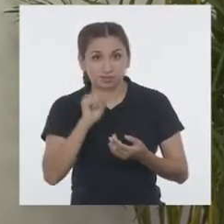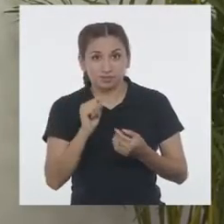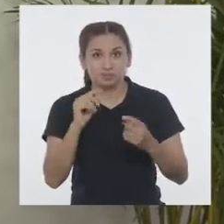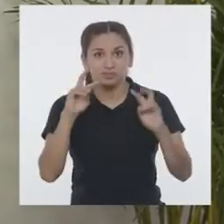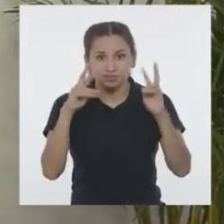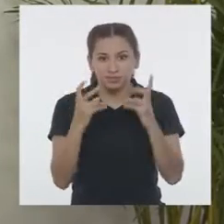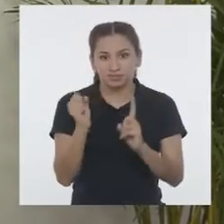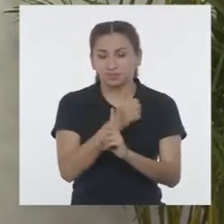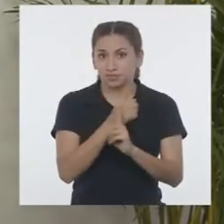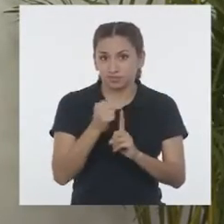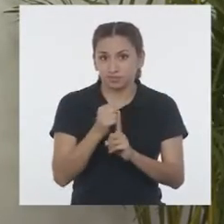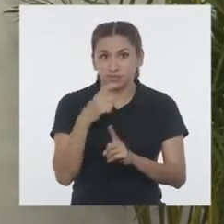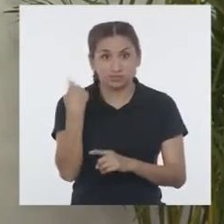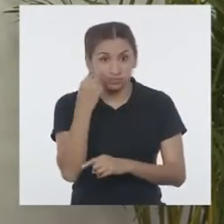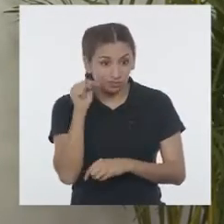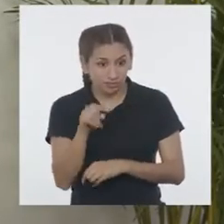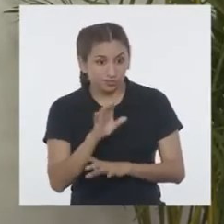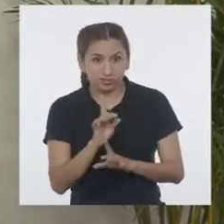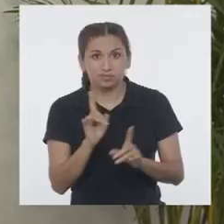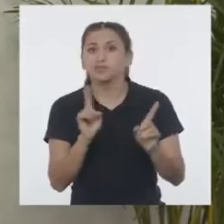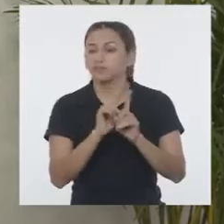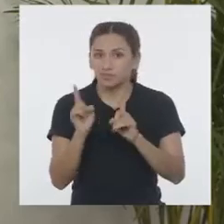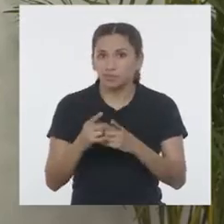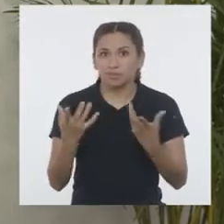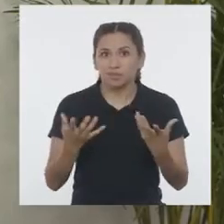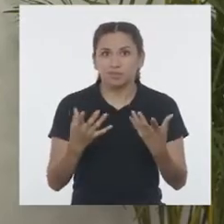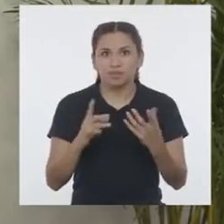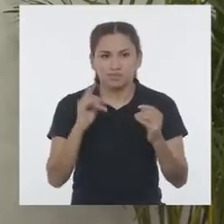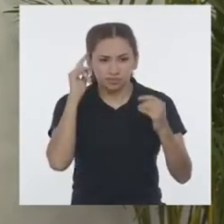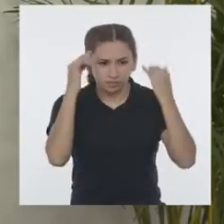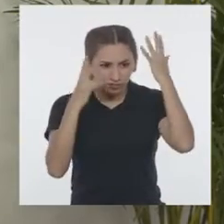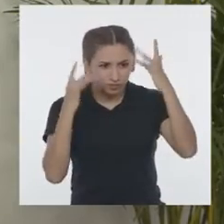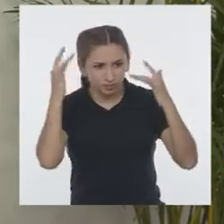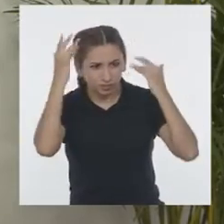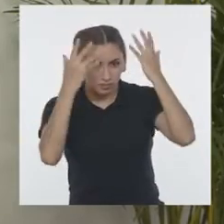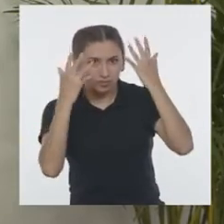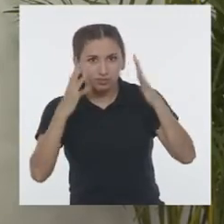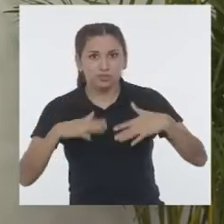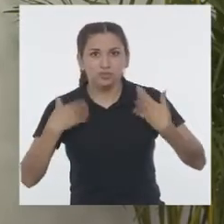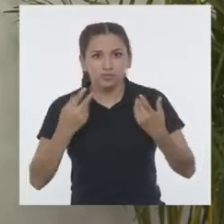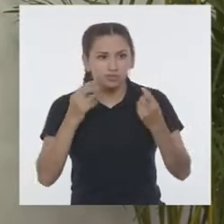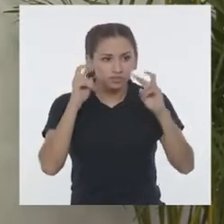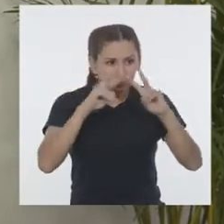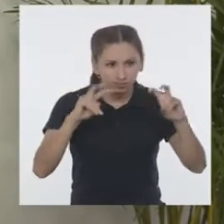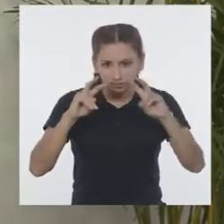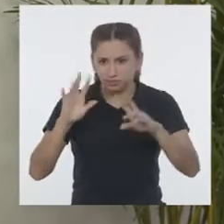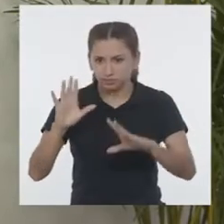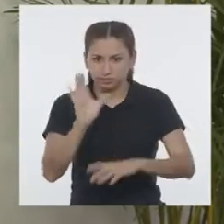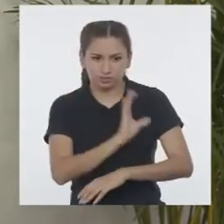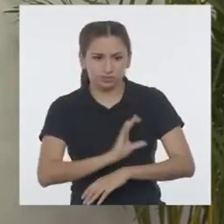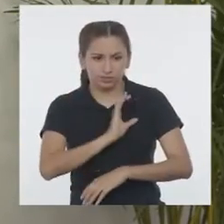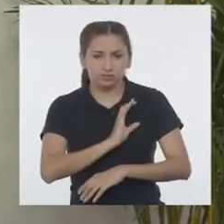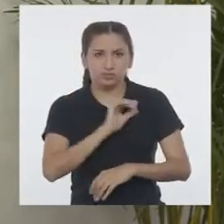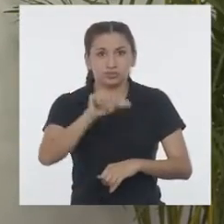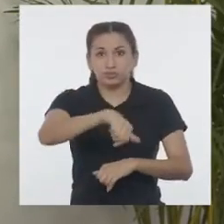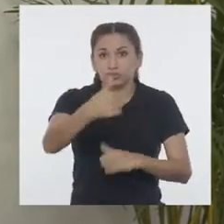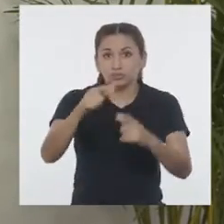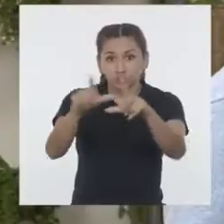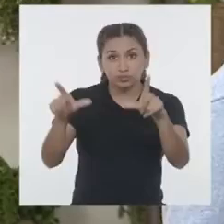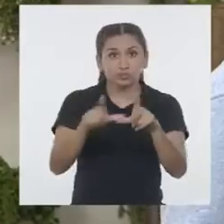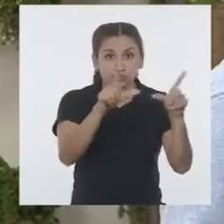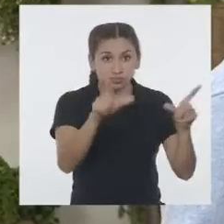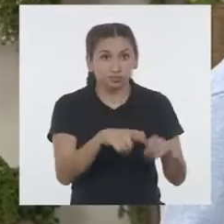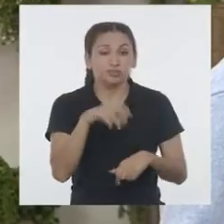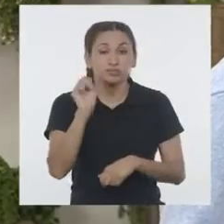de situaciones violentas. Y no solo eso, sino también nos genera conciencia para poder identificar estos comportamientos en otros